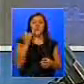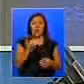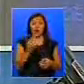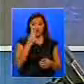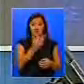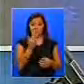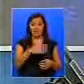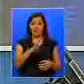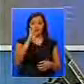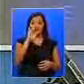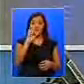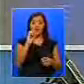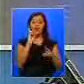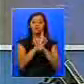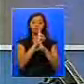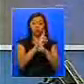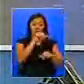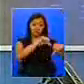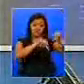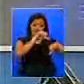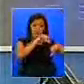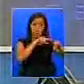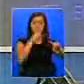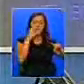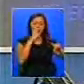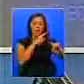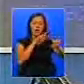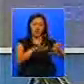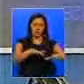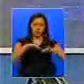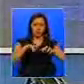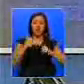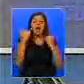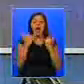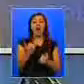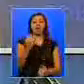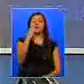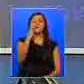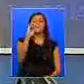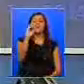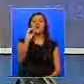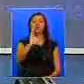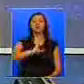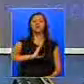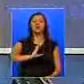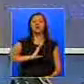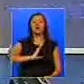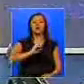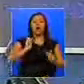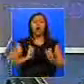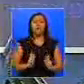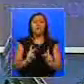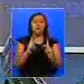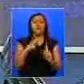para la agricultura, pero yo tuve la oportunidad y me dijeron que era el primer visitante de otro país que